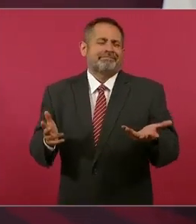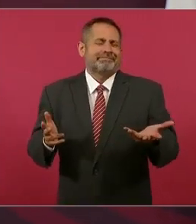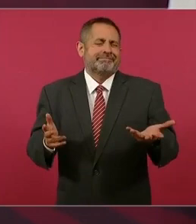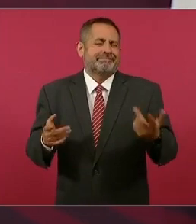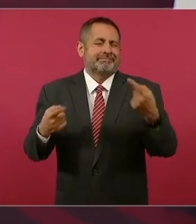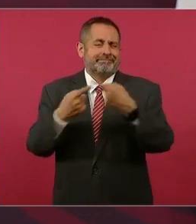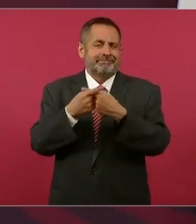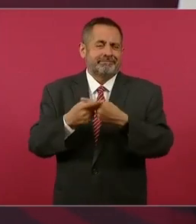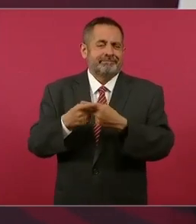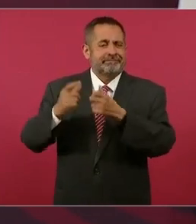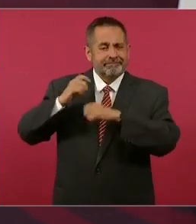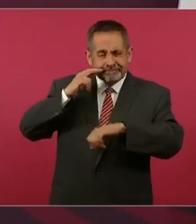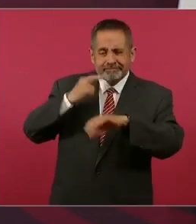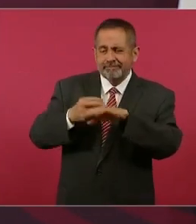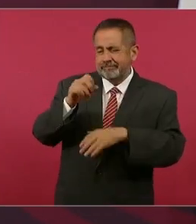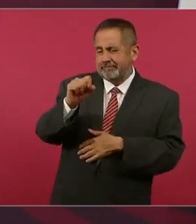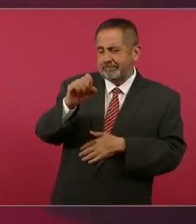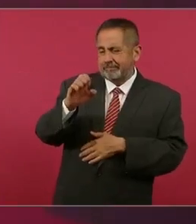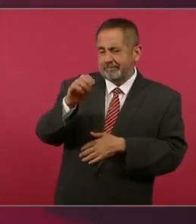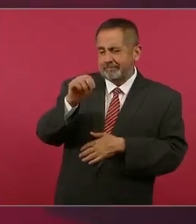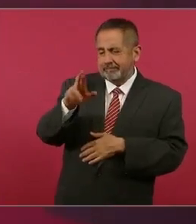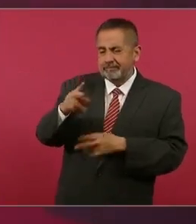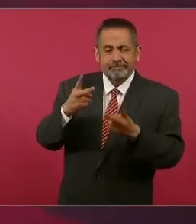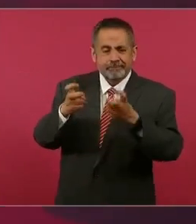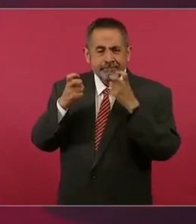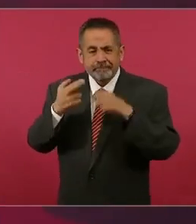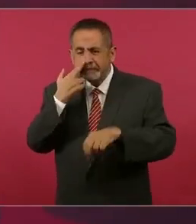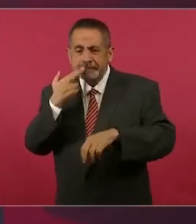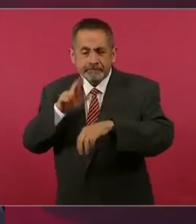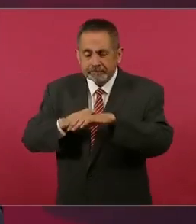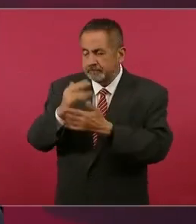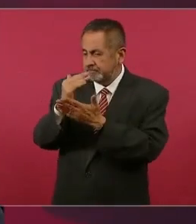aeropuerto, se evitan los robos, se evita el